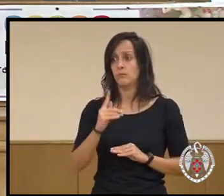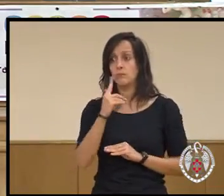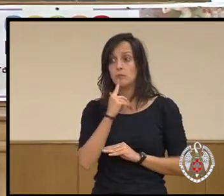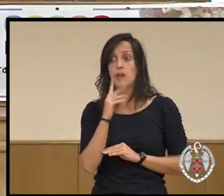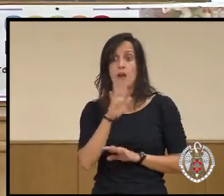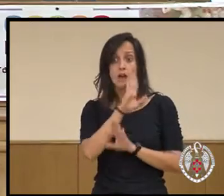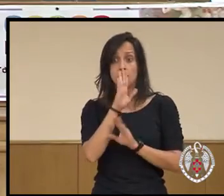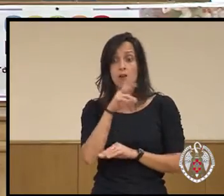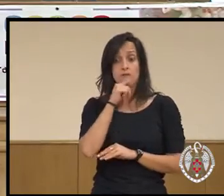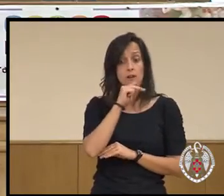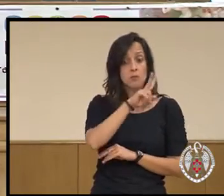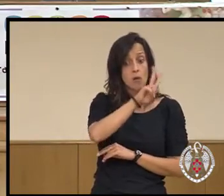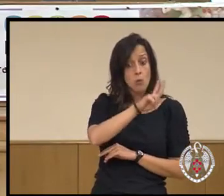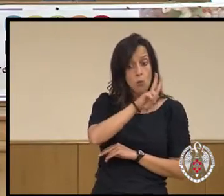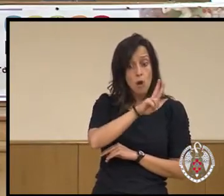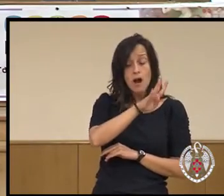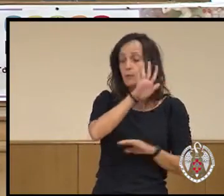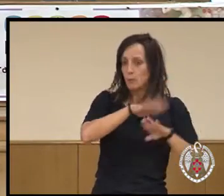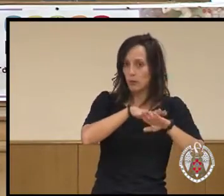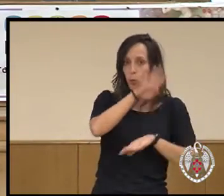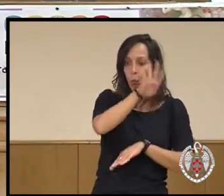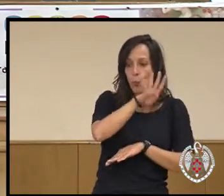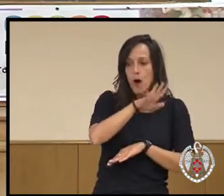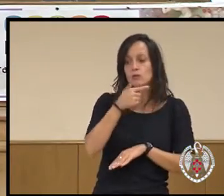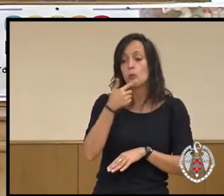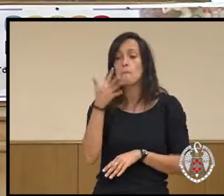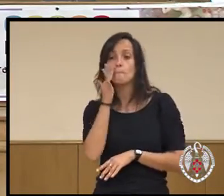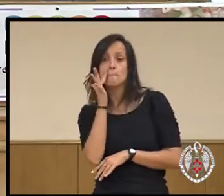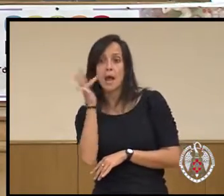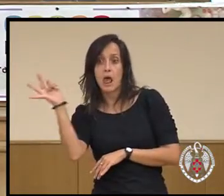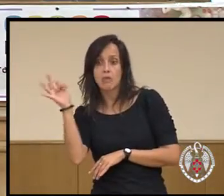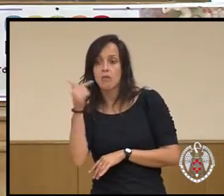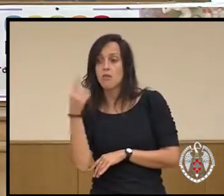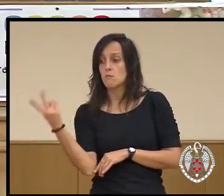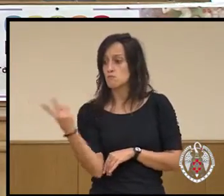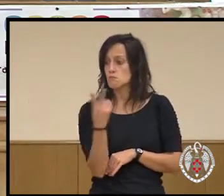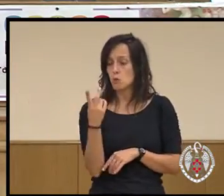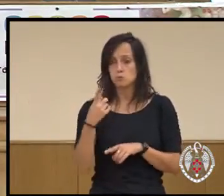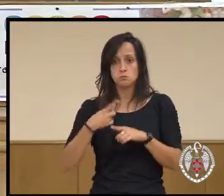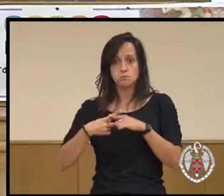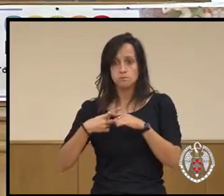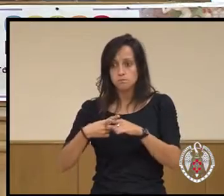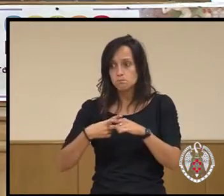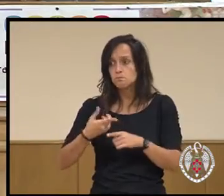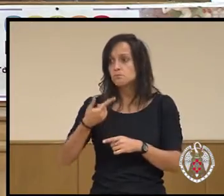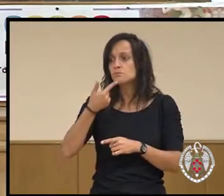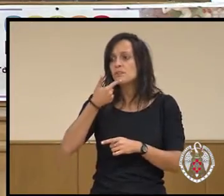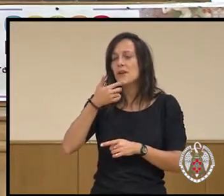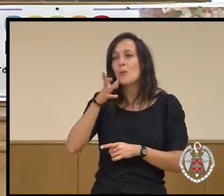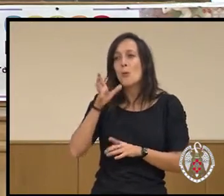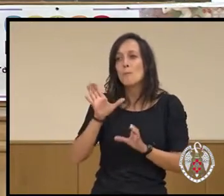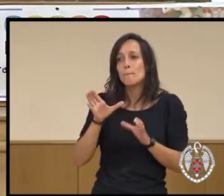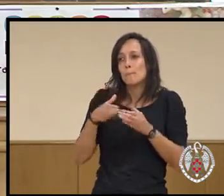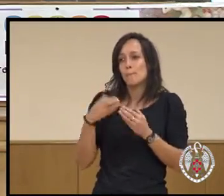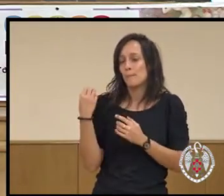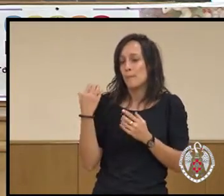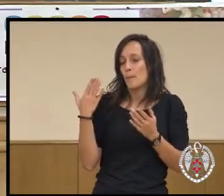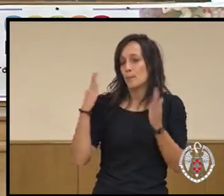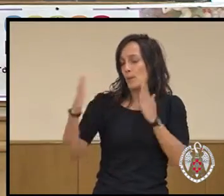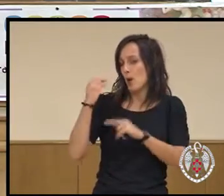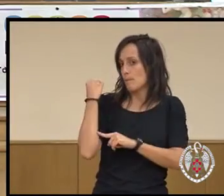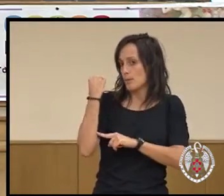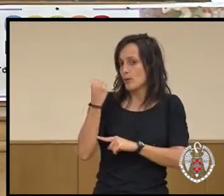y fue el artífice de un glorioso mecenazgo del que solo Velázquez es una parte, la parte más gloriosa, pero que es un mecenazgo que también, por supuesto, se extiende a